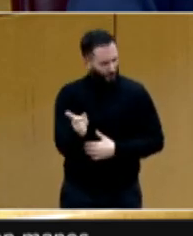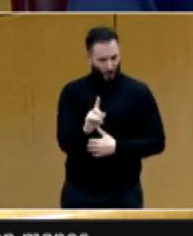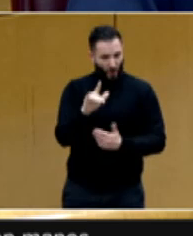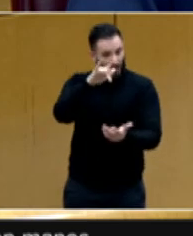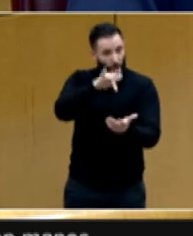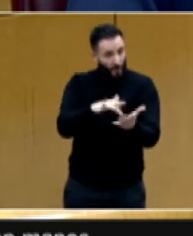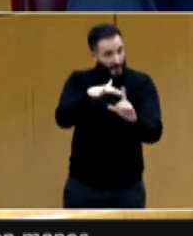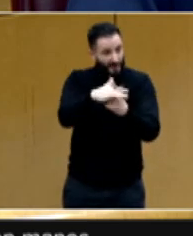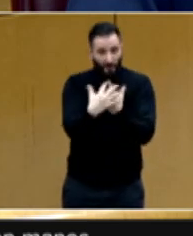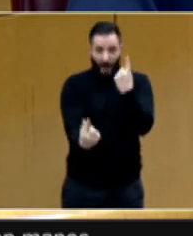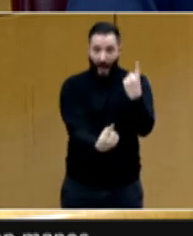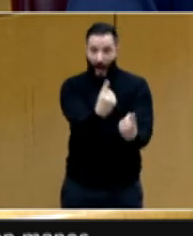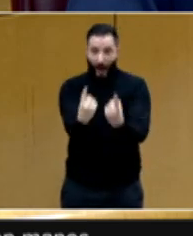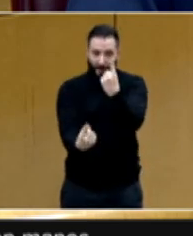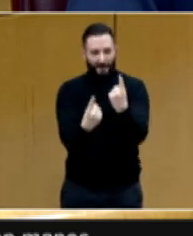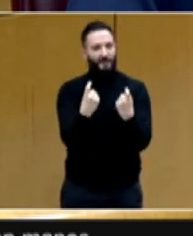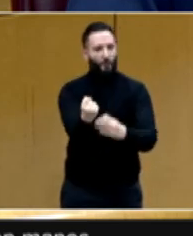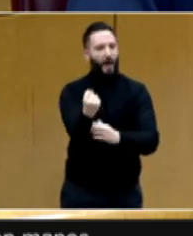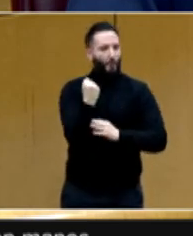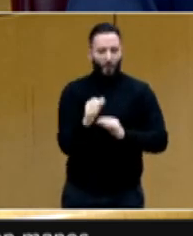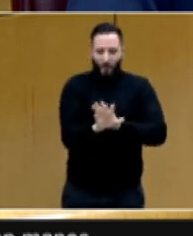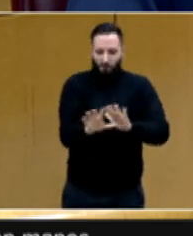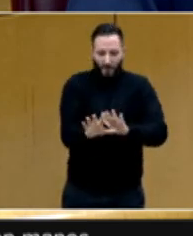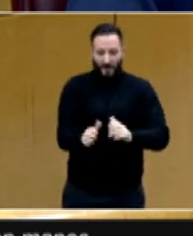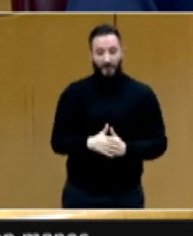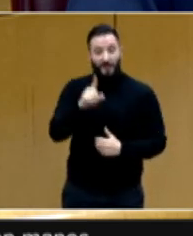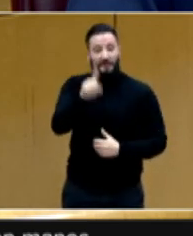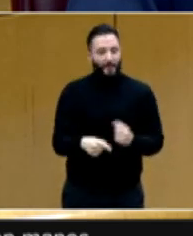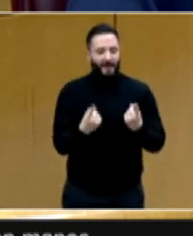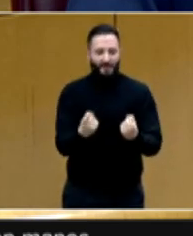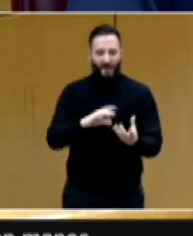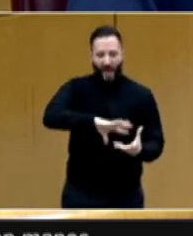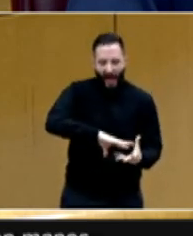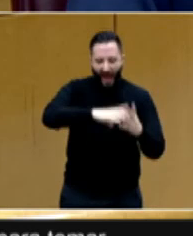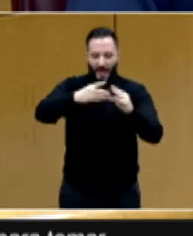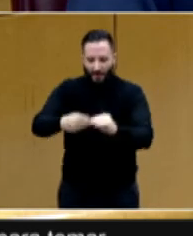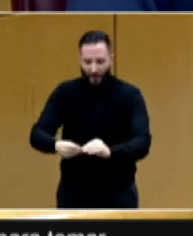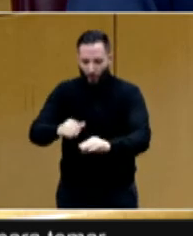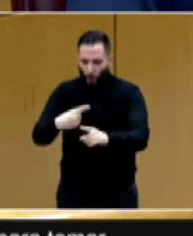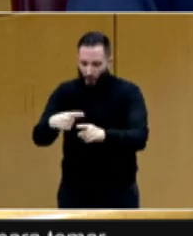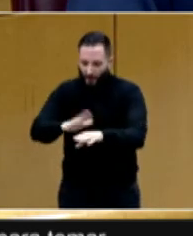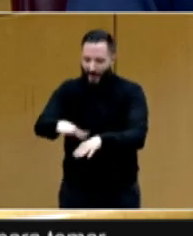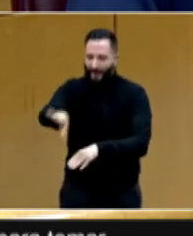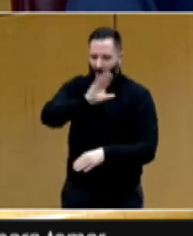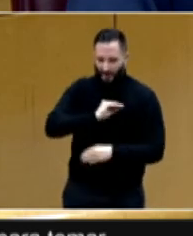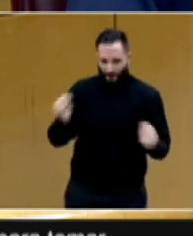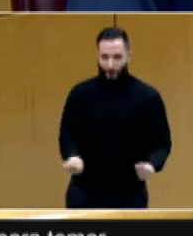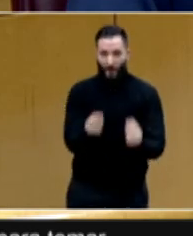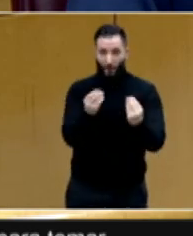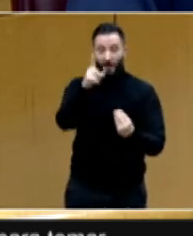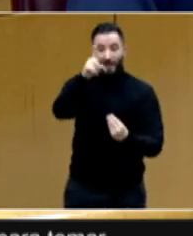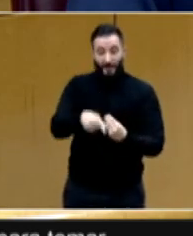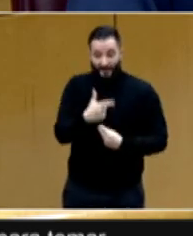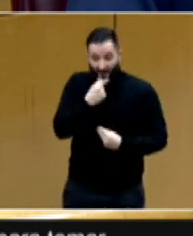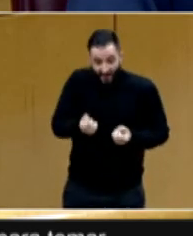determinados aspectos necesita apoyo también significa que es necesario que me adapten las cosas para poder entenderlas facilitar